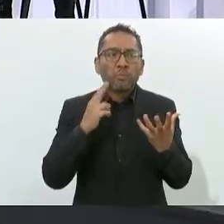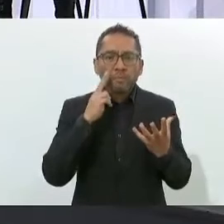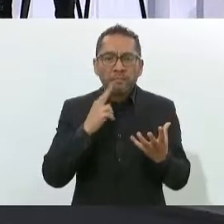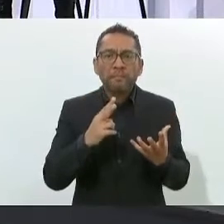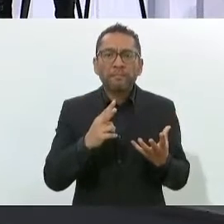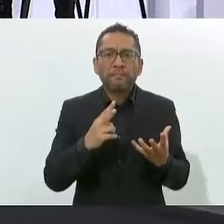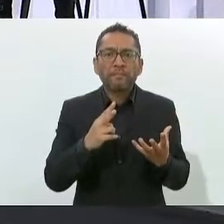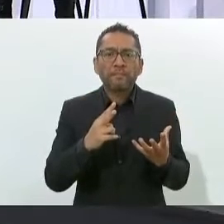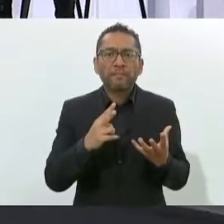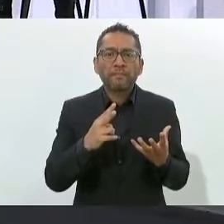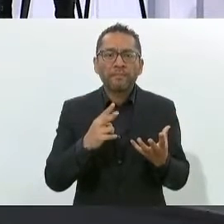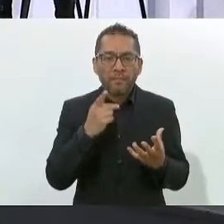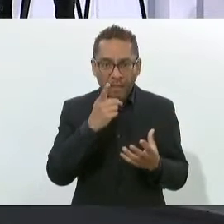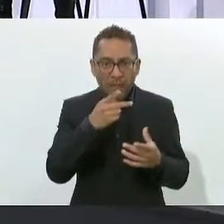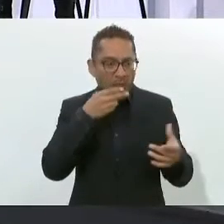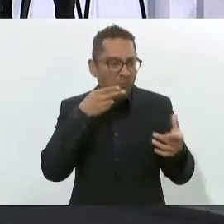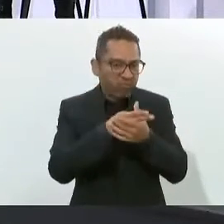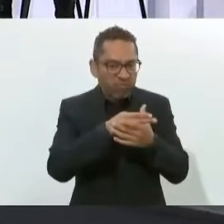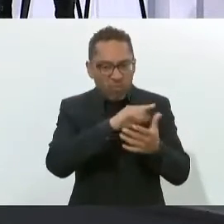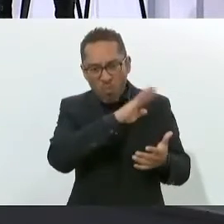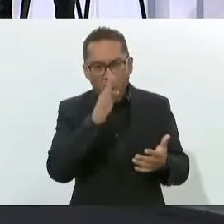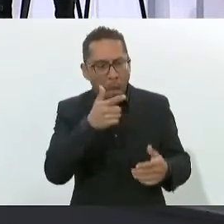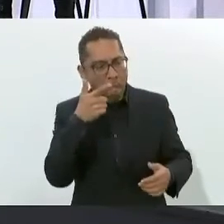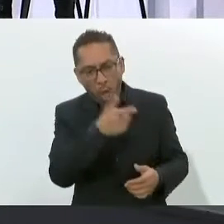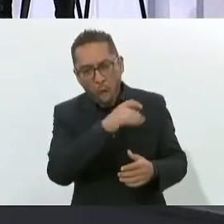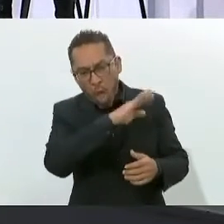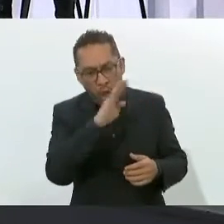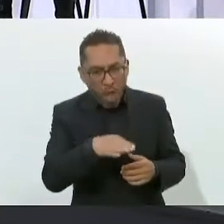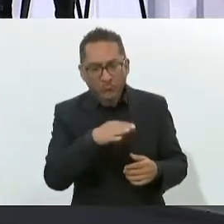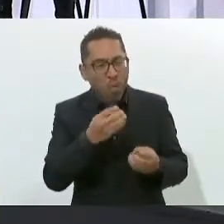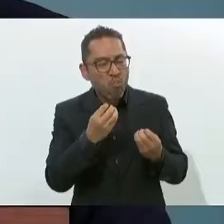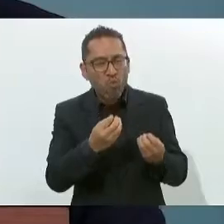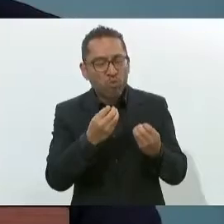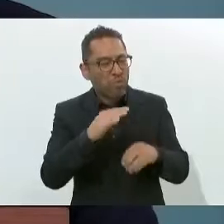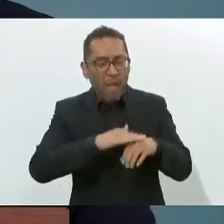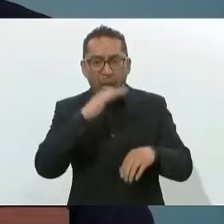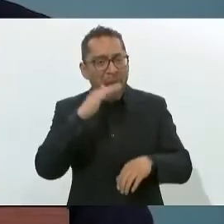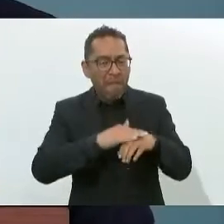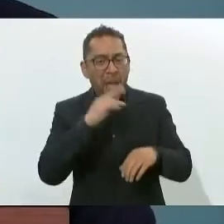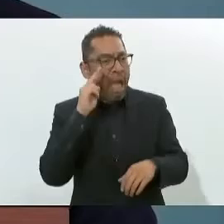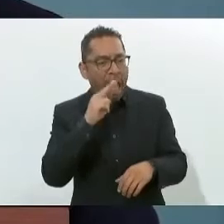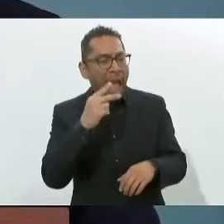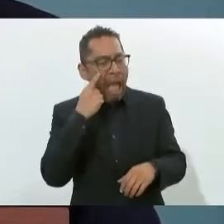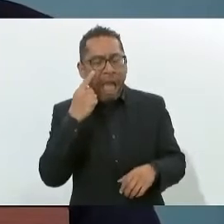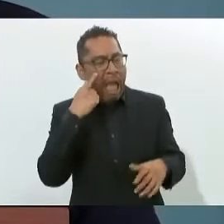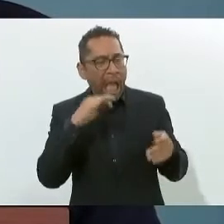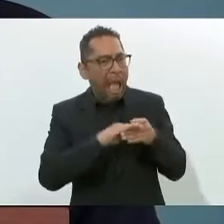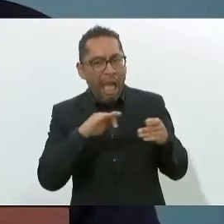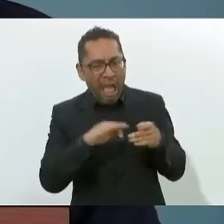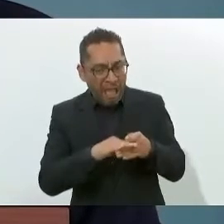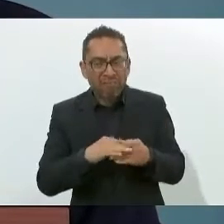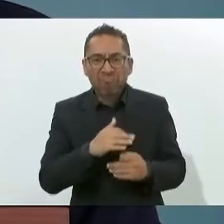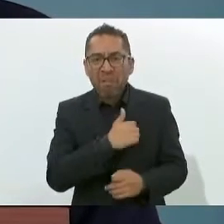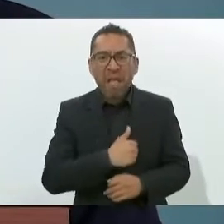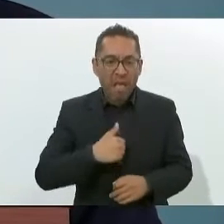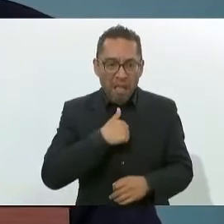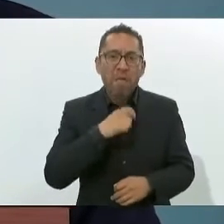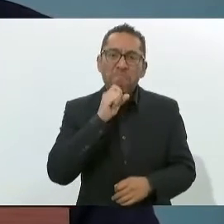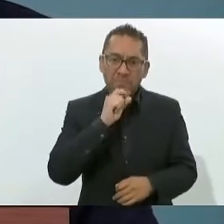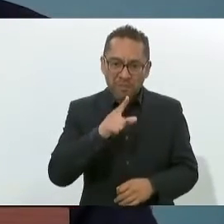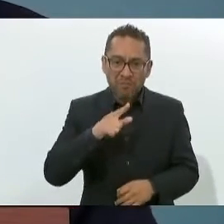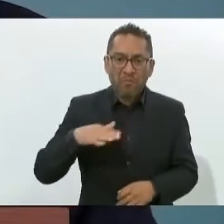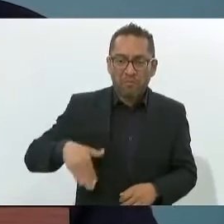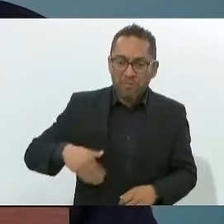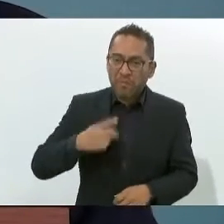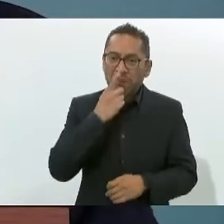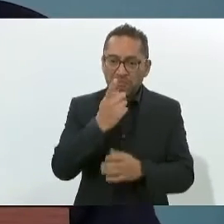el delito de homicidio, que es muy lamentable, sobre todo, como también lo expresó